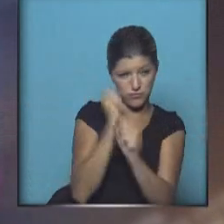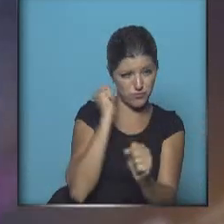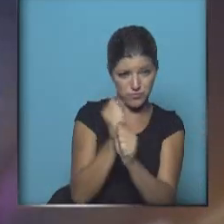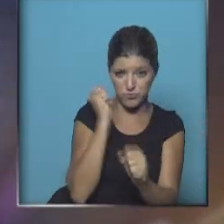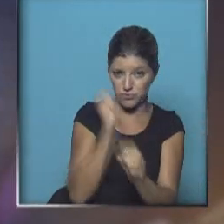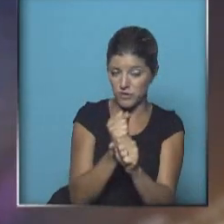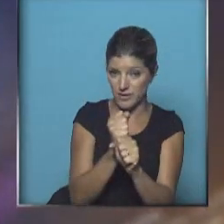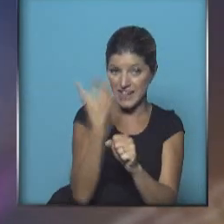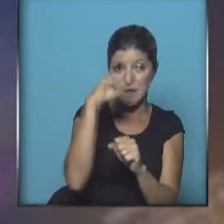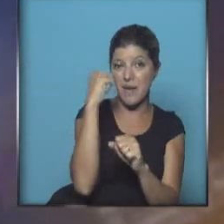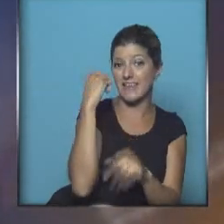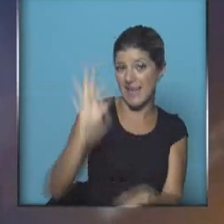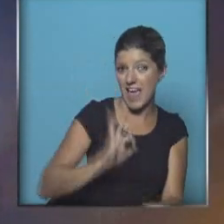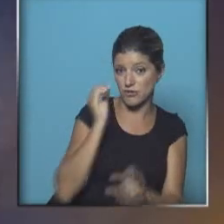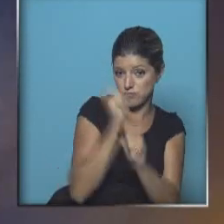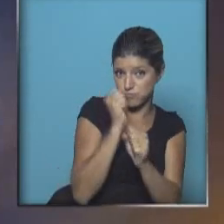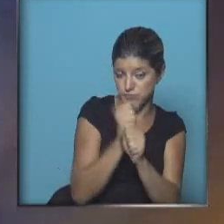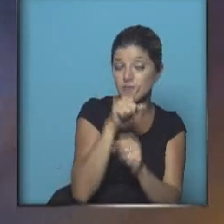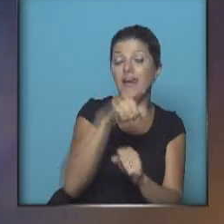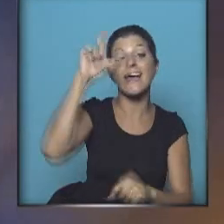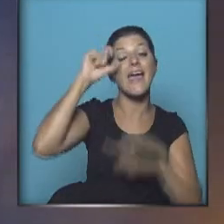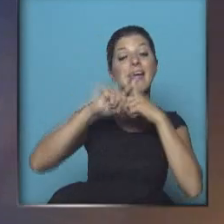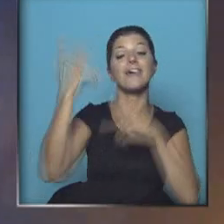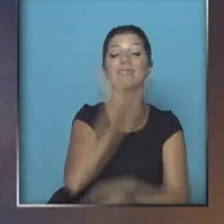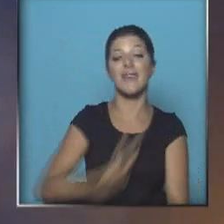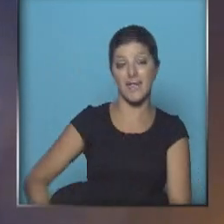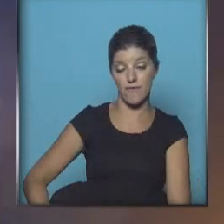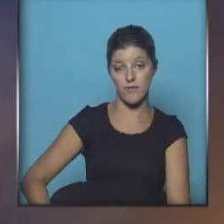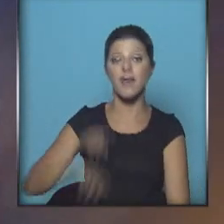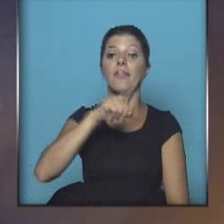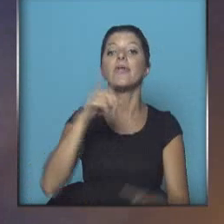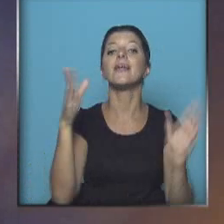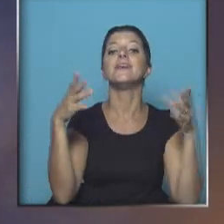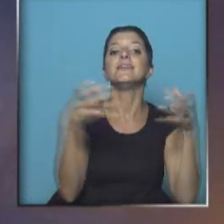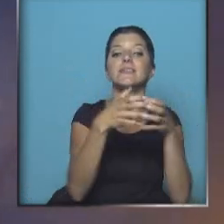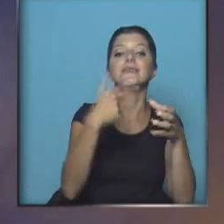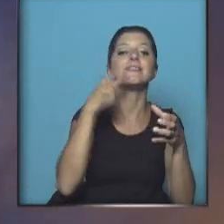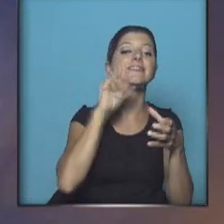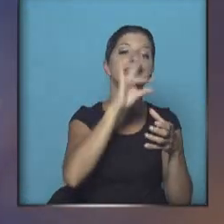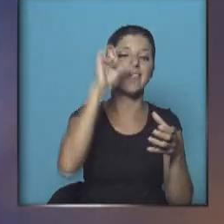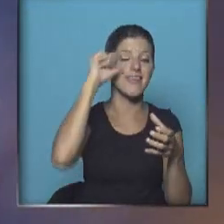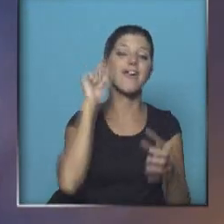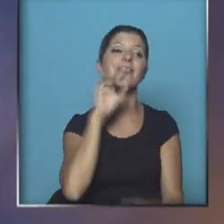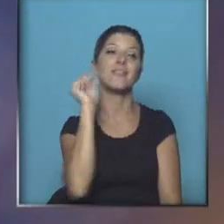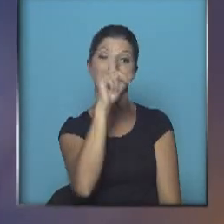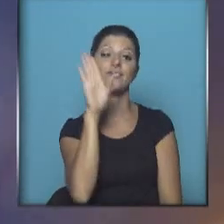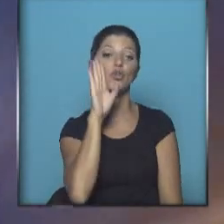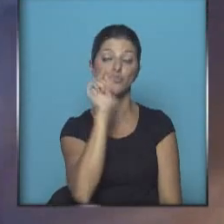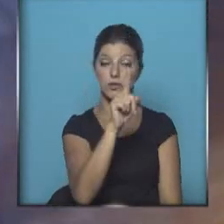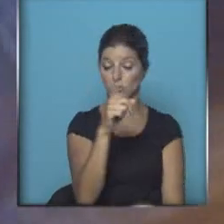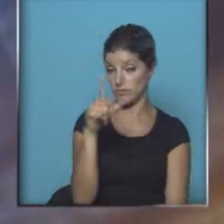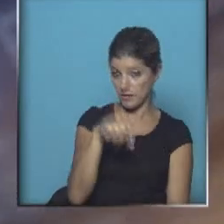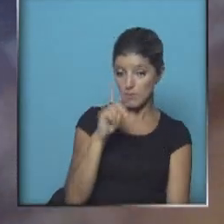frente de Interpol, que es el ex jefe del servicio secreto estadounidense, Ronald Kenneth Noble, dice